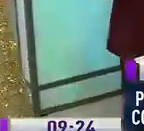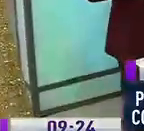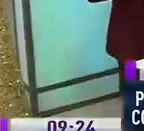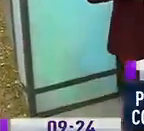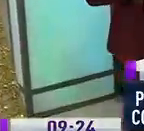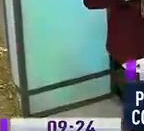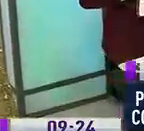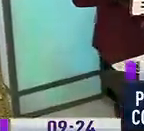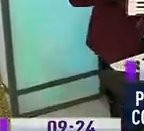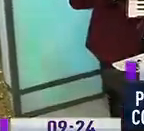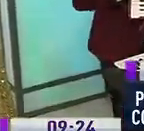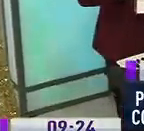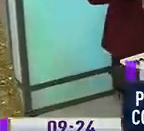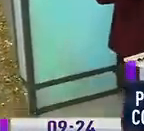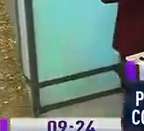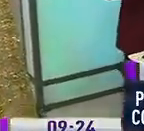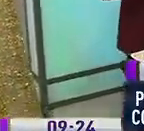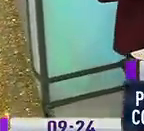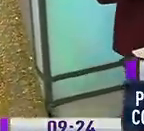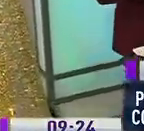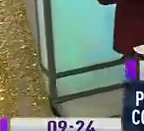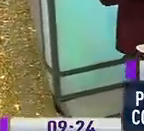estrella.